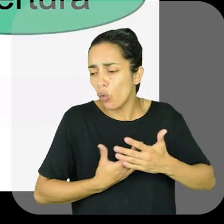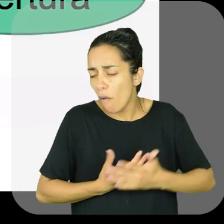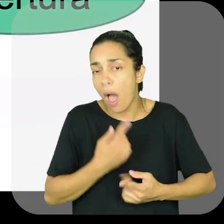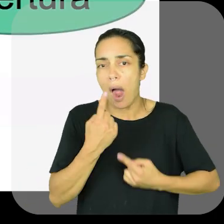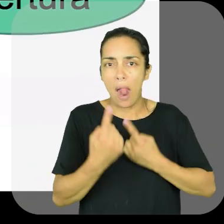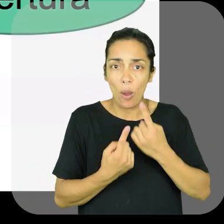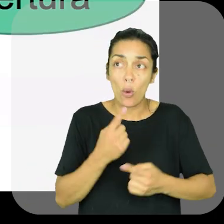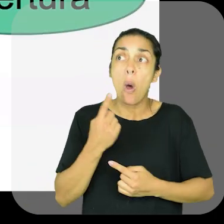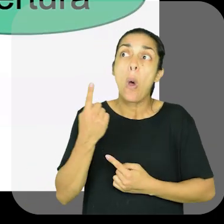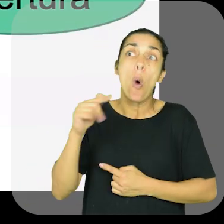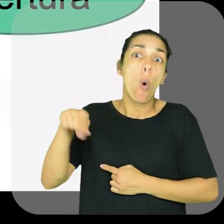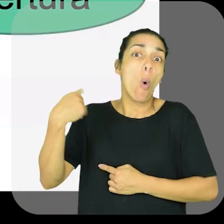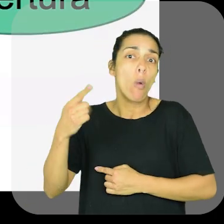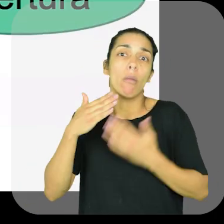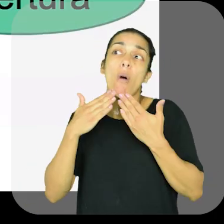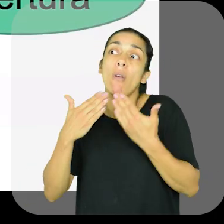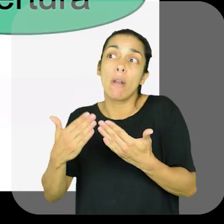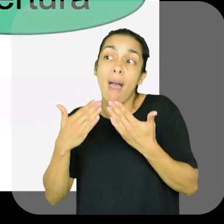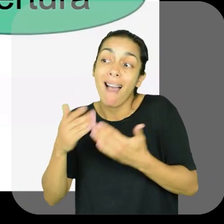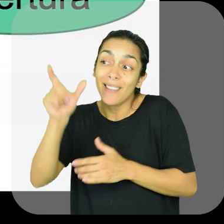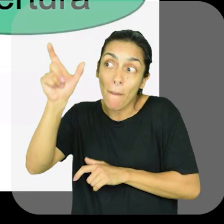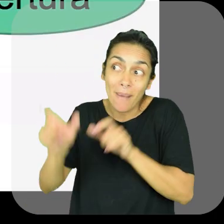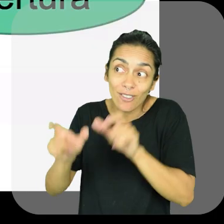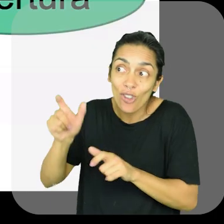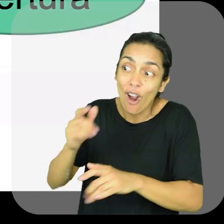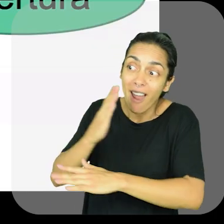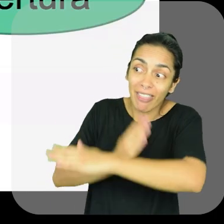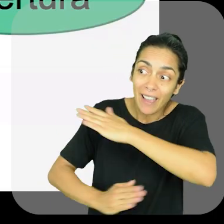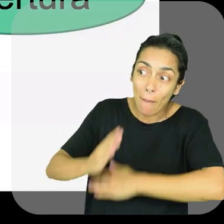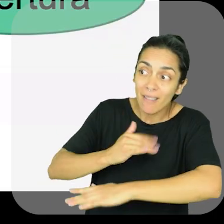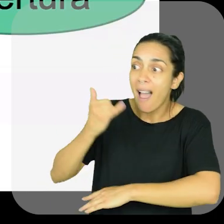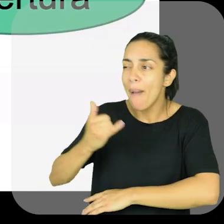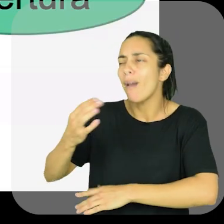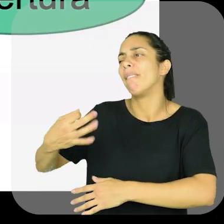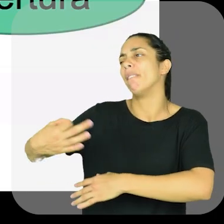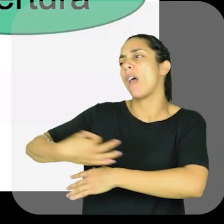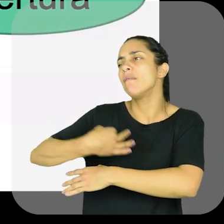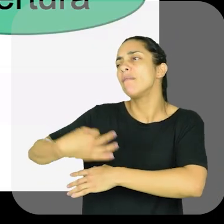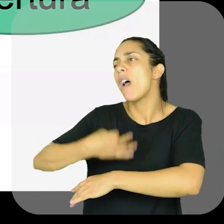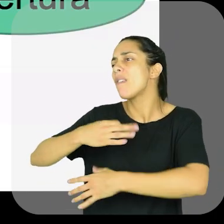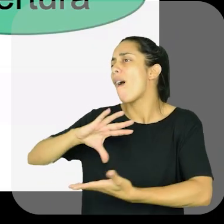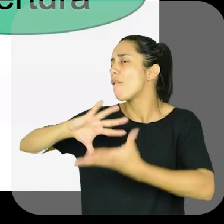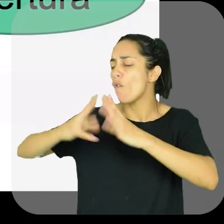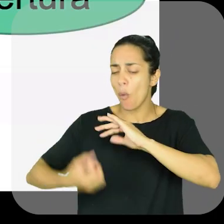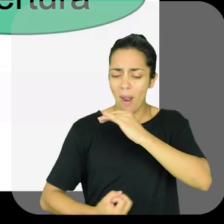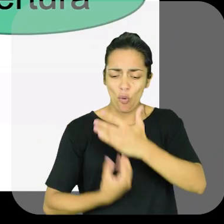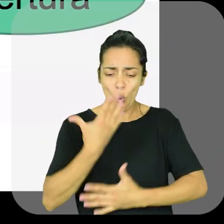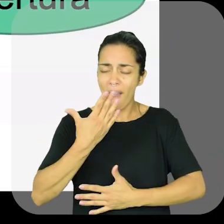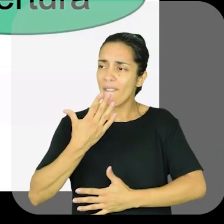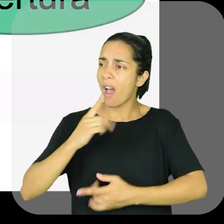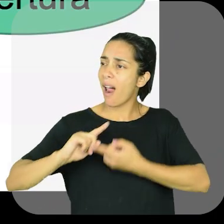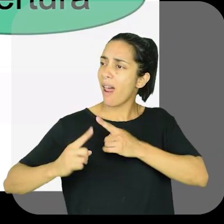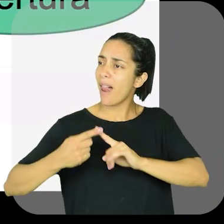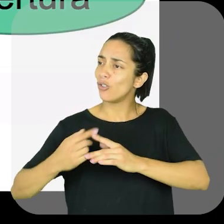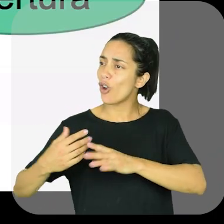algunos agradecen a las personas con discapacidad porque les han enseñado otras formas de interactuar con ellos y otras